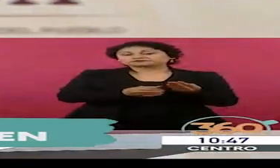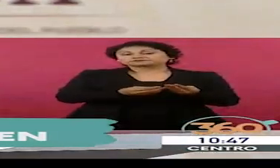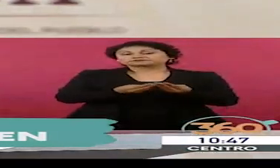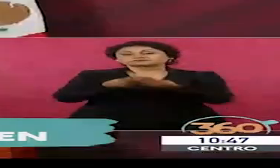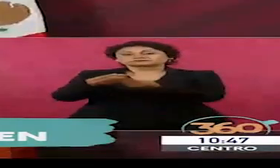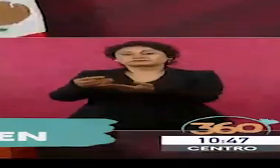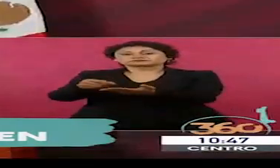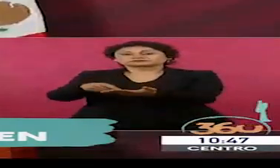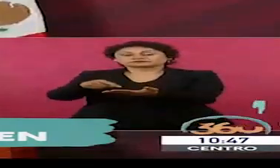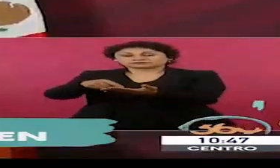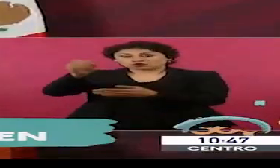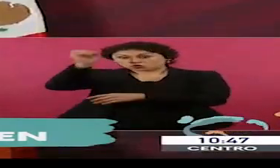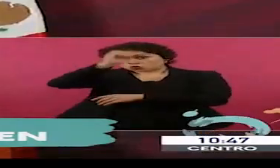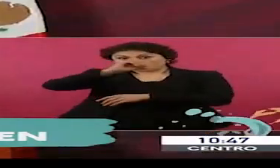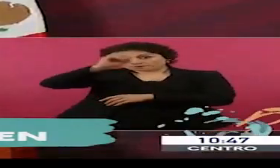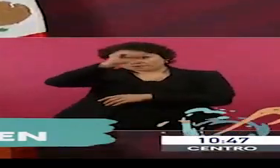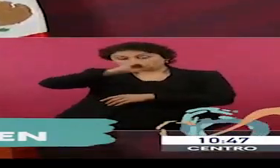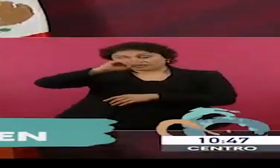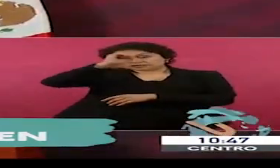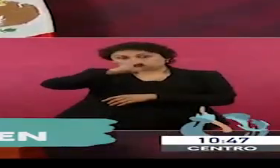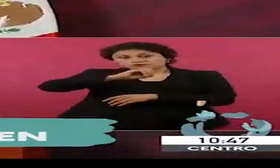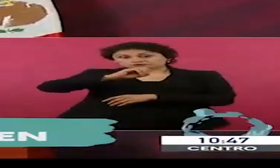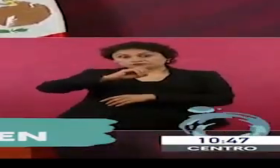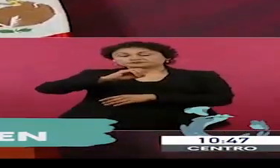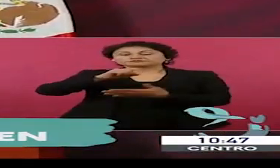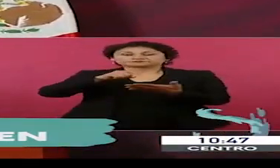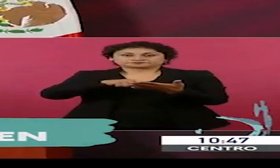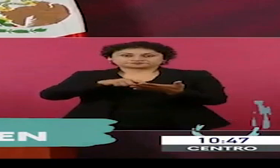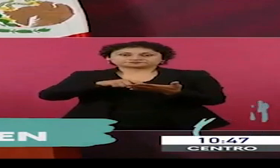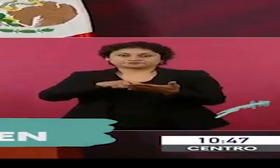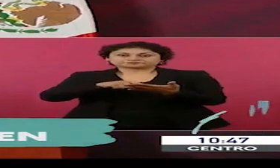opinión en donde le pedían que